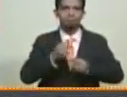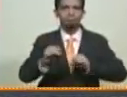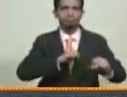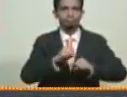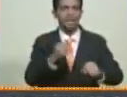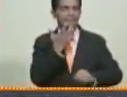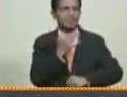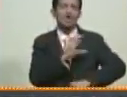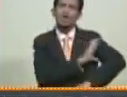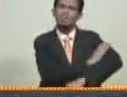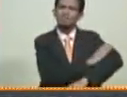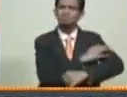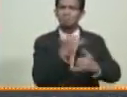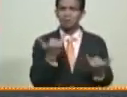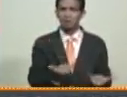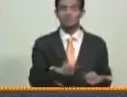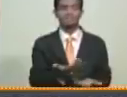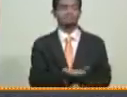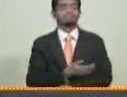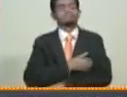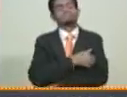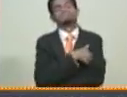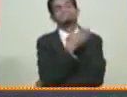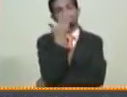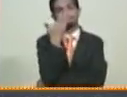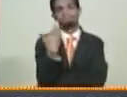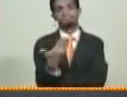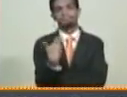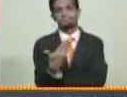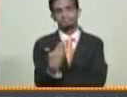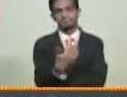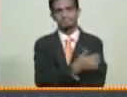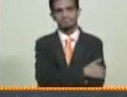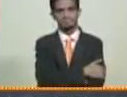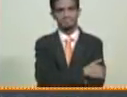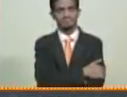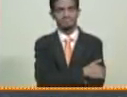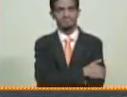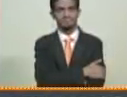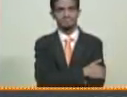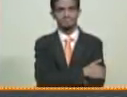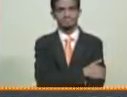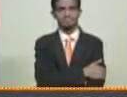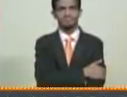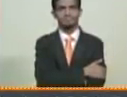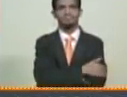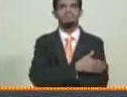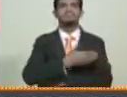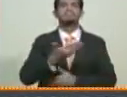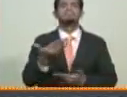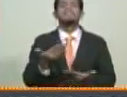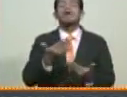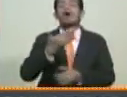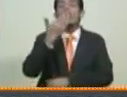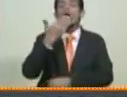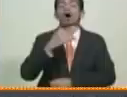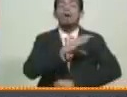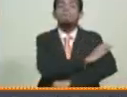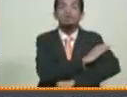brava? Porque no creo que quede contenta en verdad. Ay, la oposición venezolana,